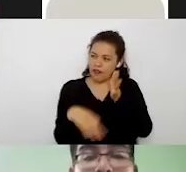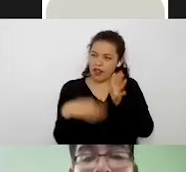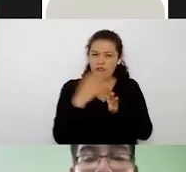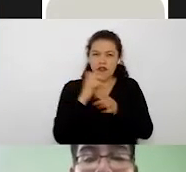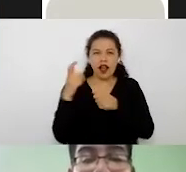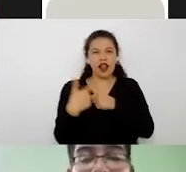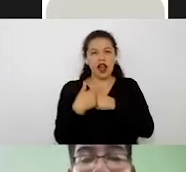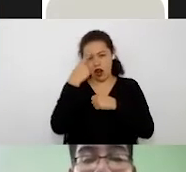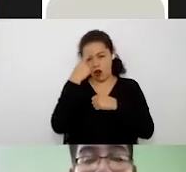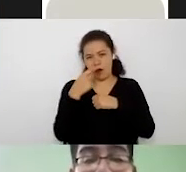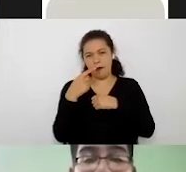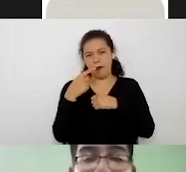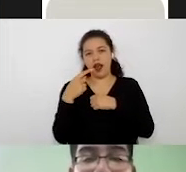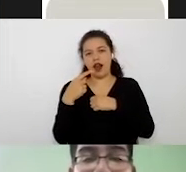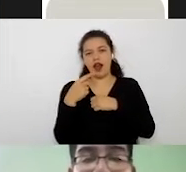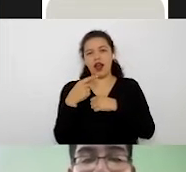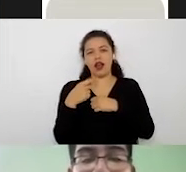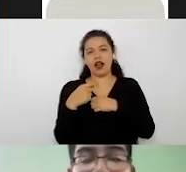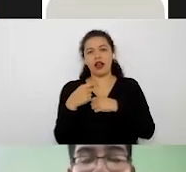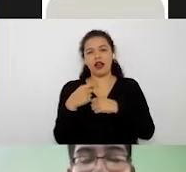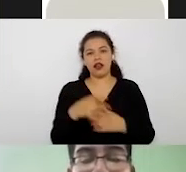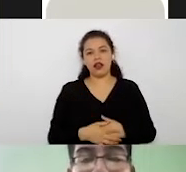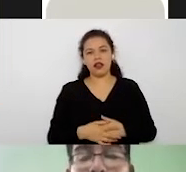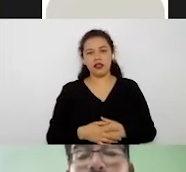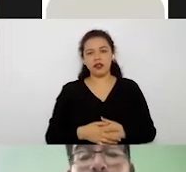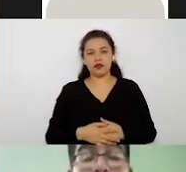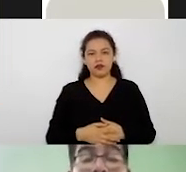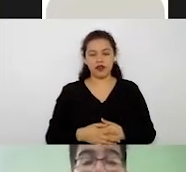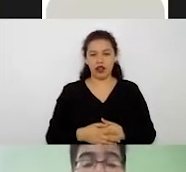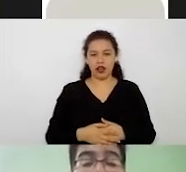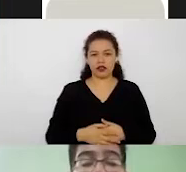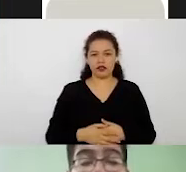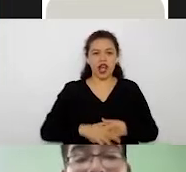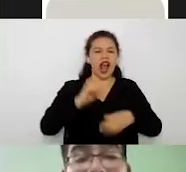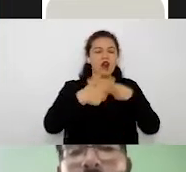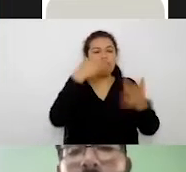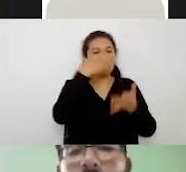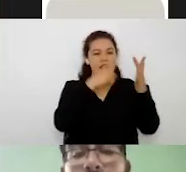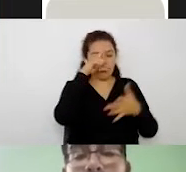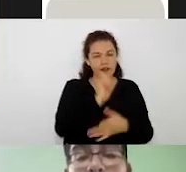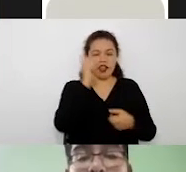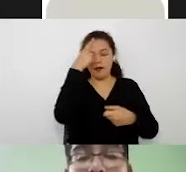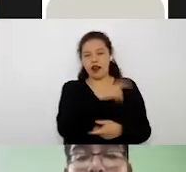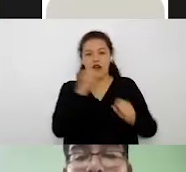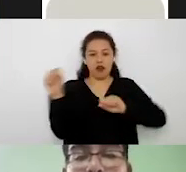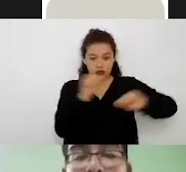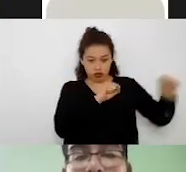algo que realmente el día que nos pone a prueba un sismo,